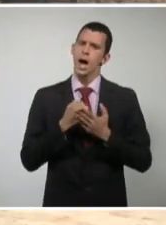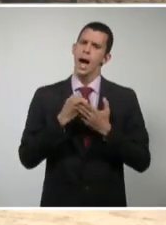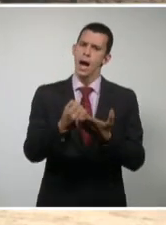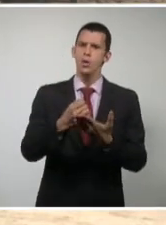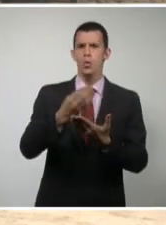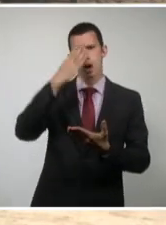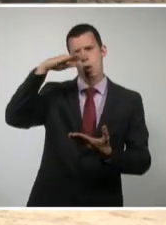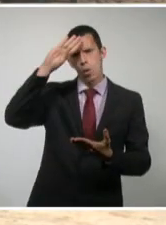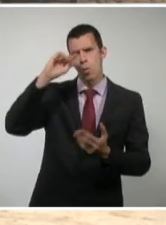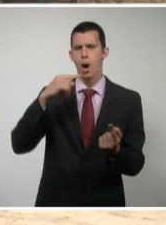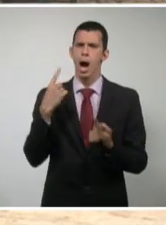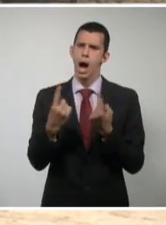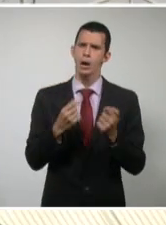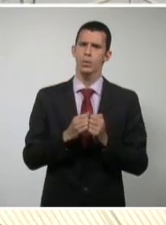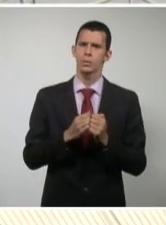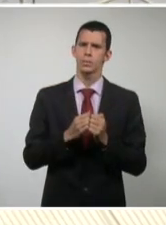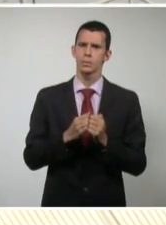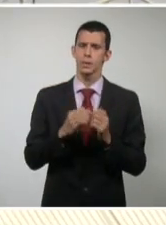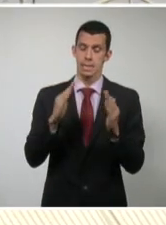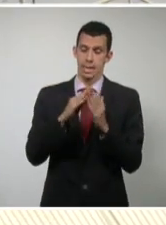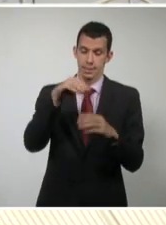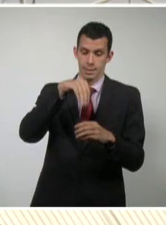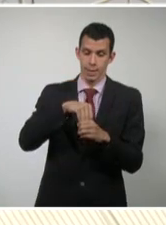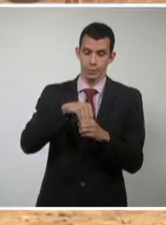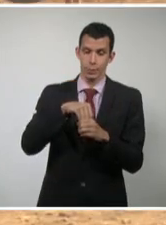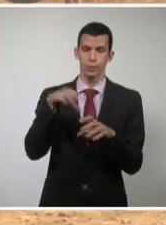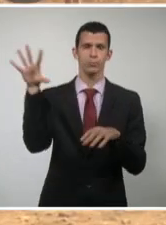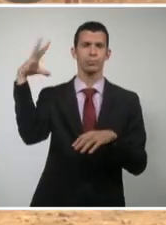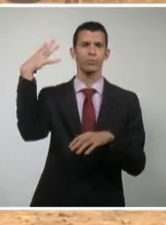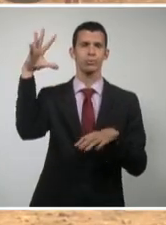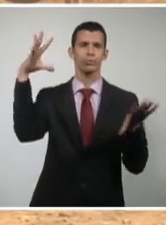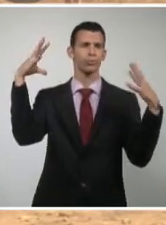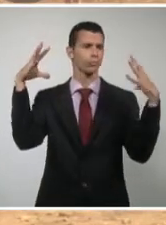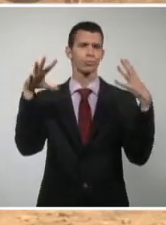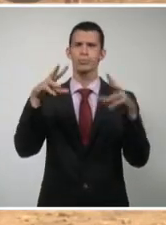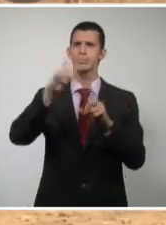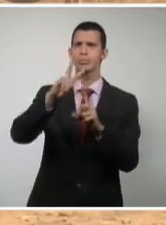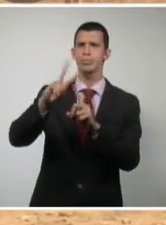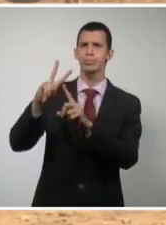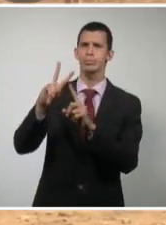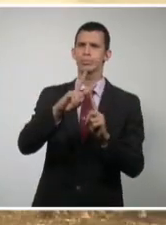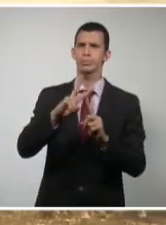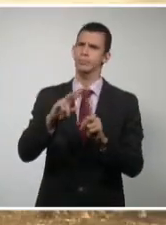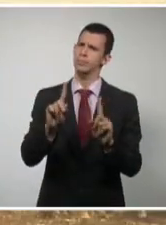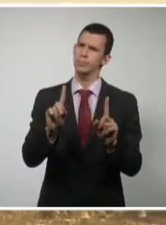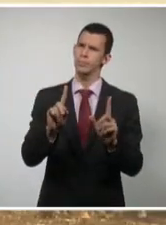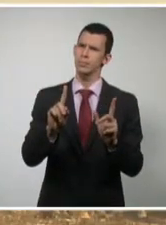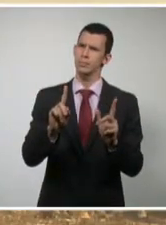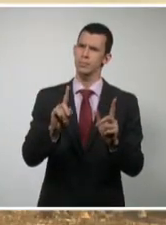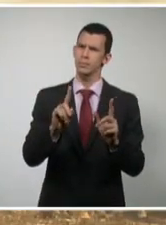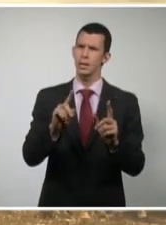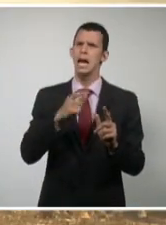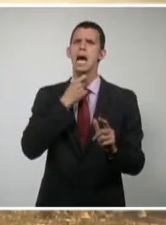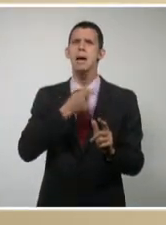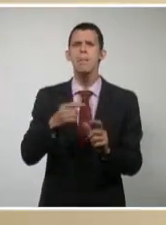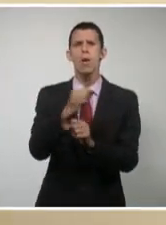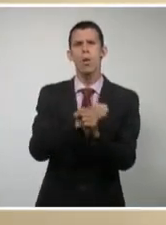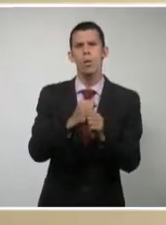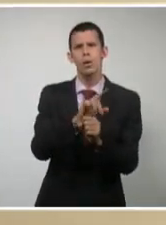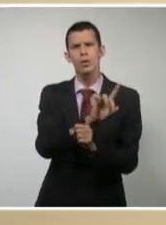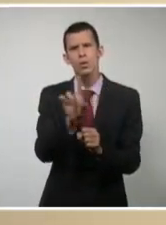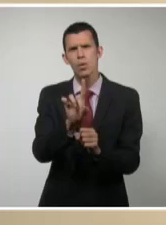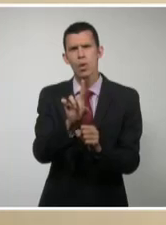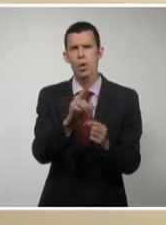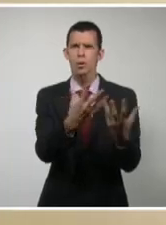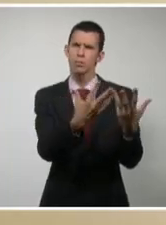vivienda. El aporte de electricidad de la bioeléctrica de Cielo Redondo al sistema energético nacional no es sinónimo de despilfarro. Al